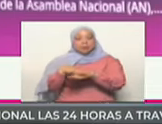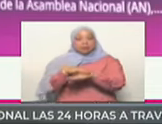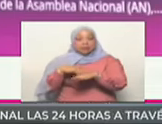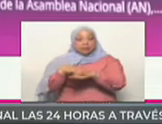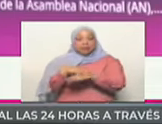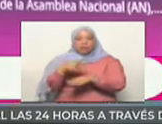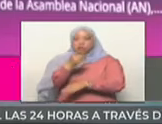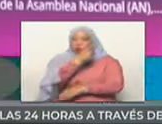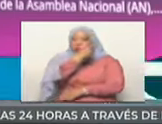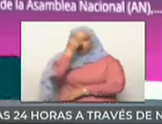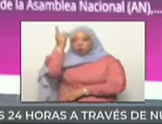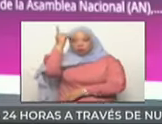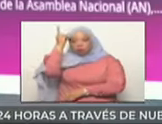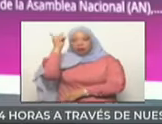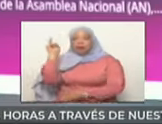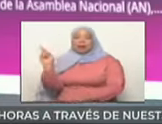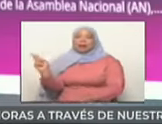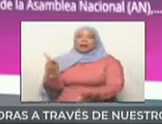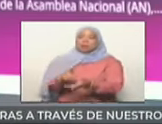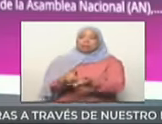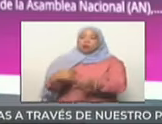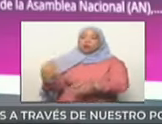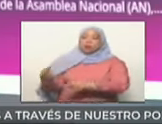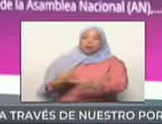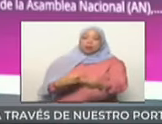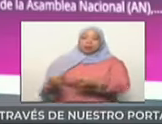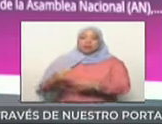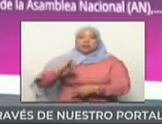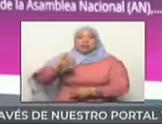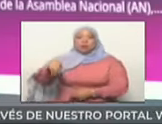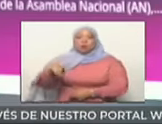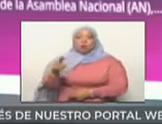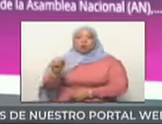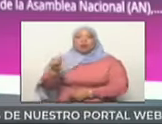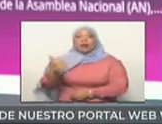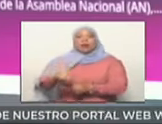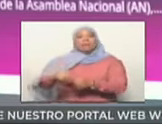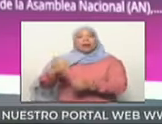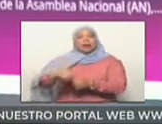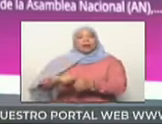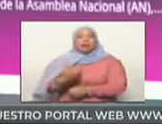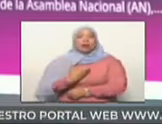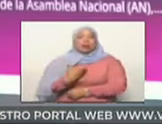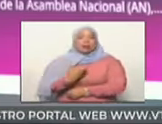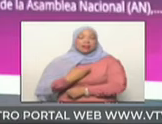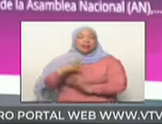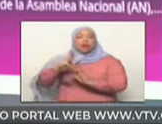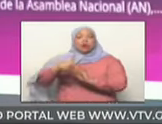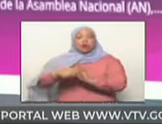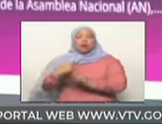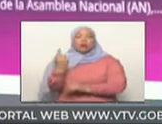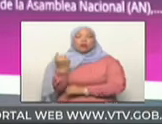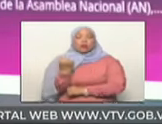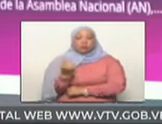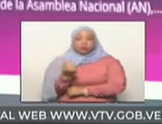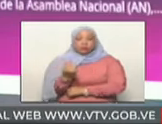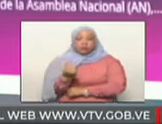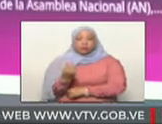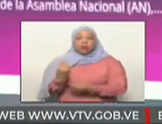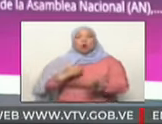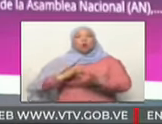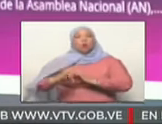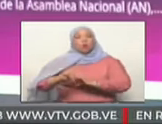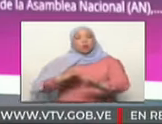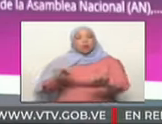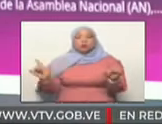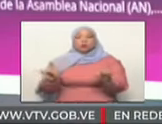que vinculan a Juan Pablo Guanipa con trama de corrupción en la alcaldía de Maracaibo. Y hace unas horas tan solo él dijo a los medios de